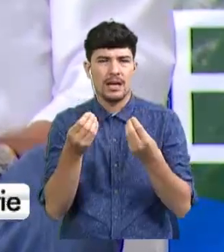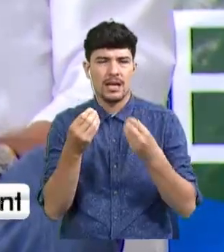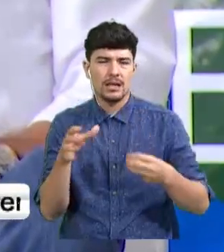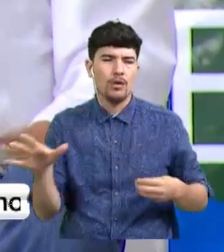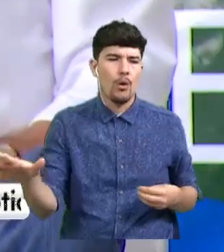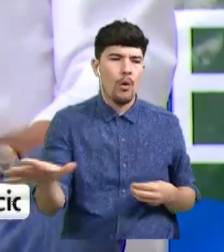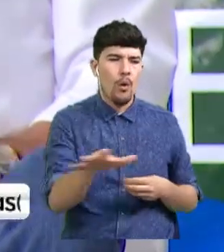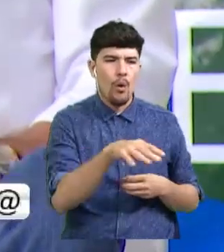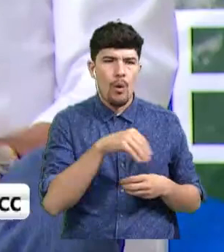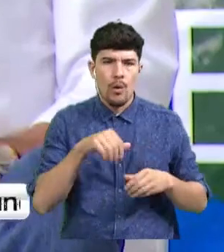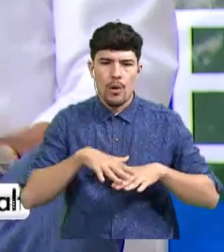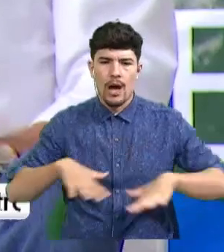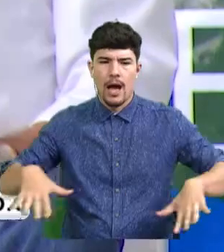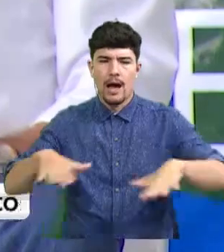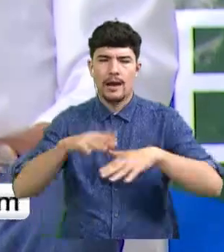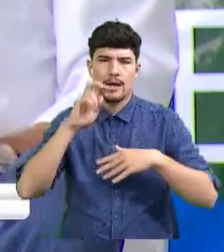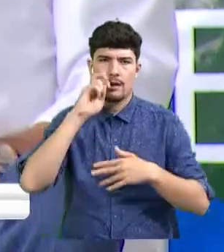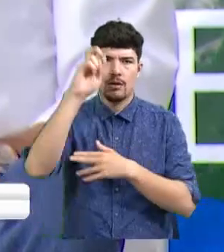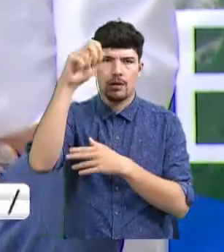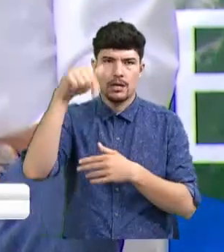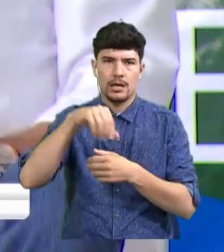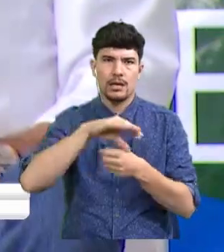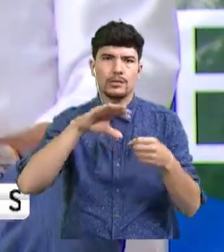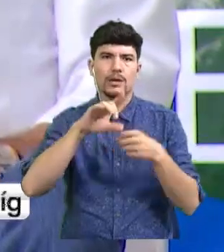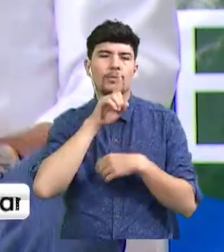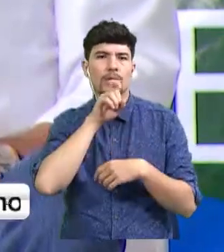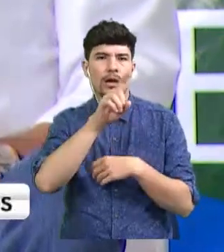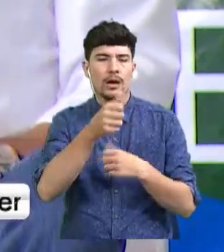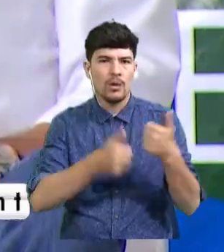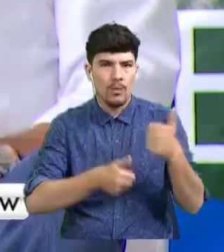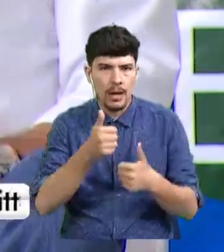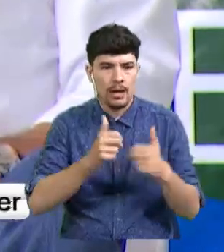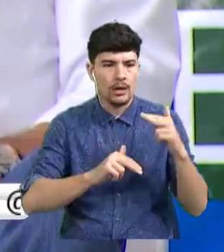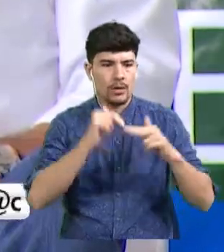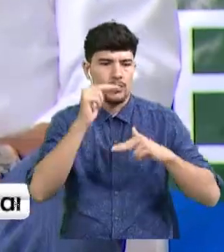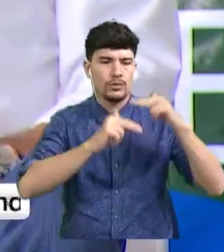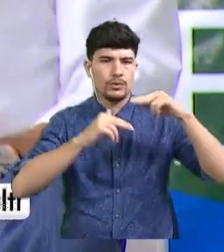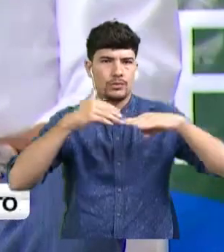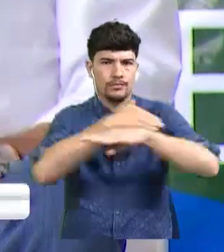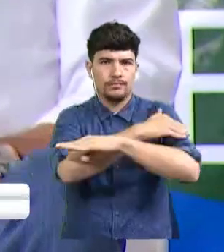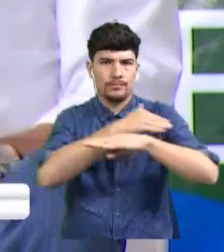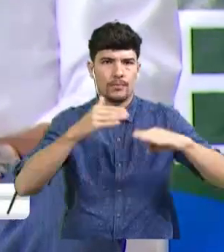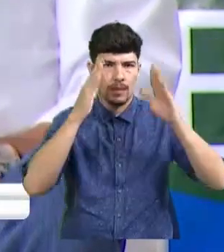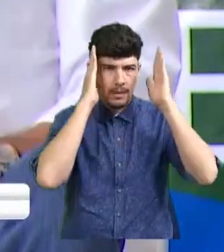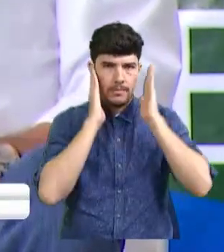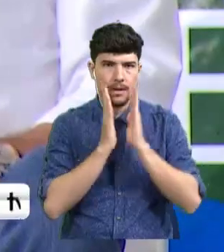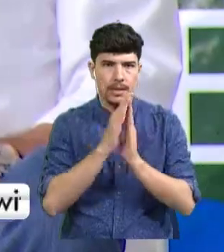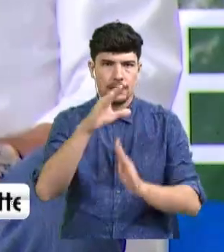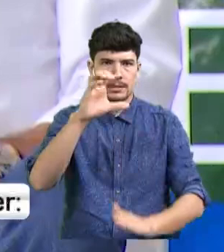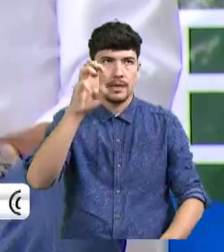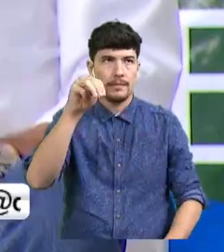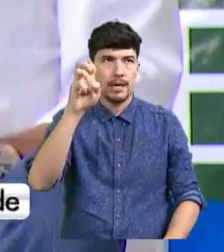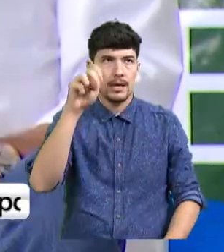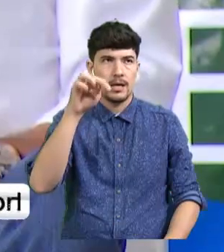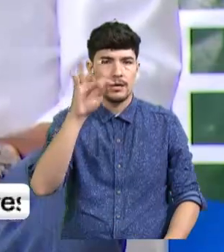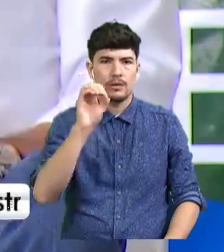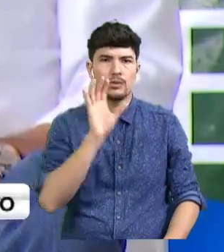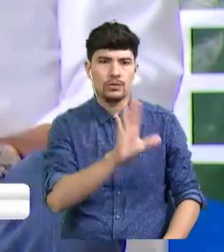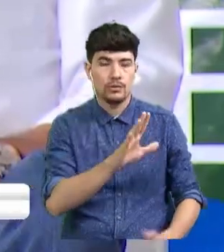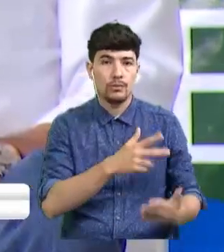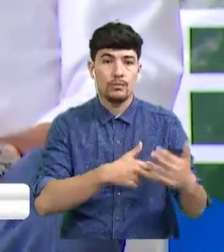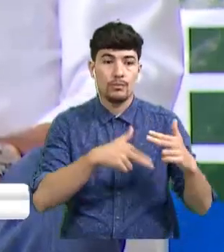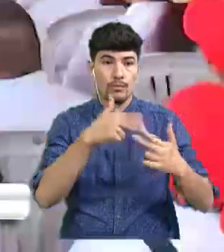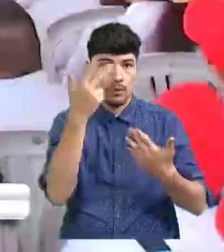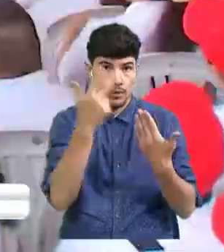el sector norte de Bucaramanga, y es la construcción de la vía La Virgen-La Cemento. Ese ya es un proyecto que